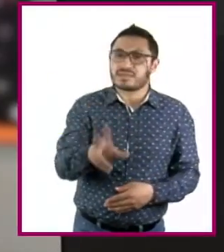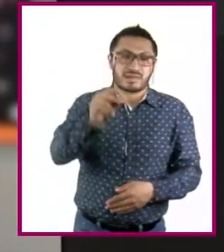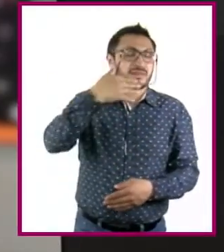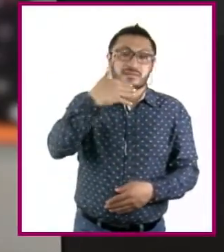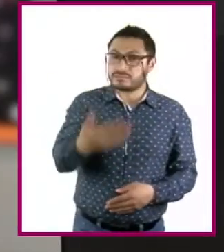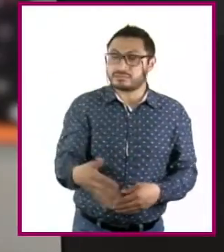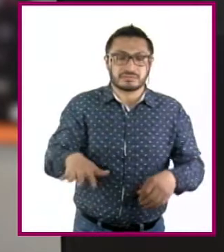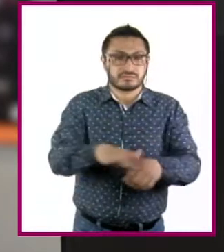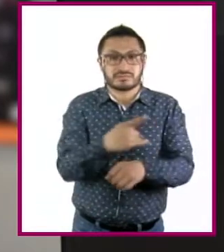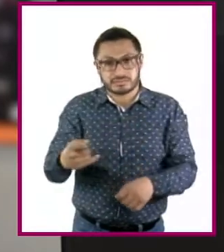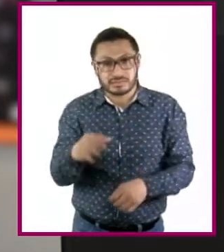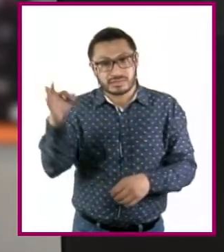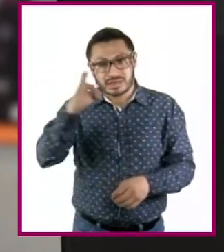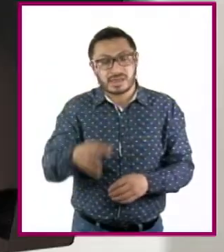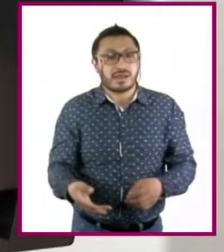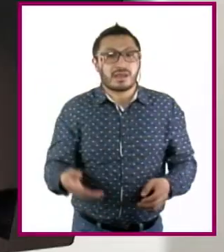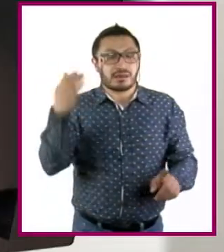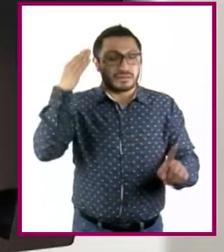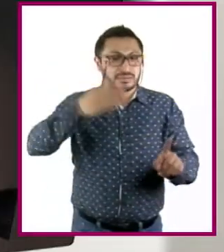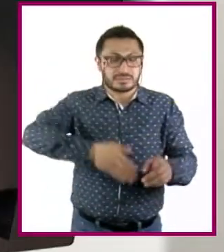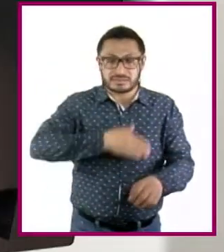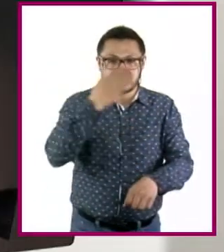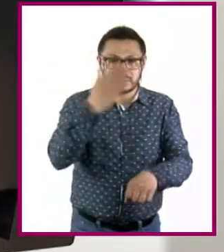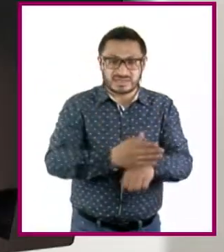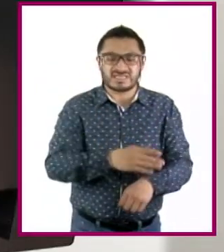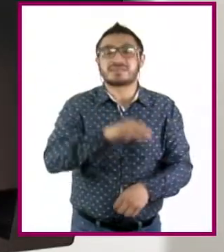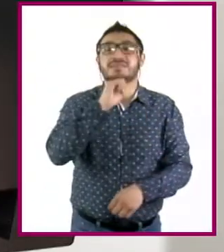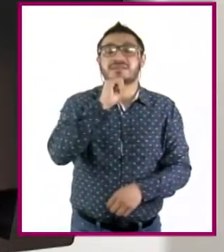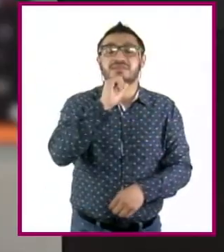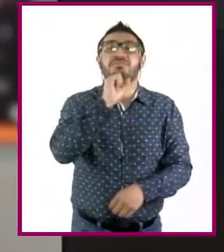padre, porque puede ser que la sentencia sea injusta, que la